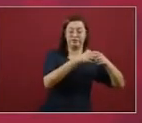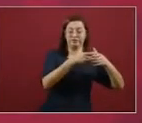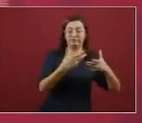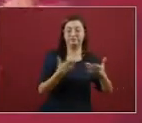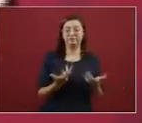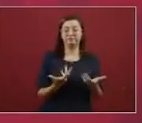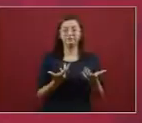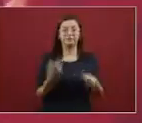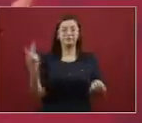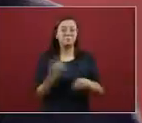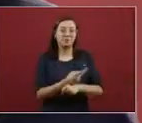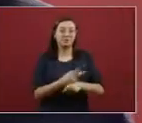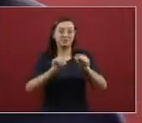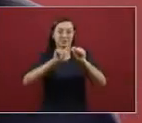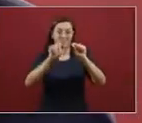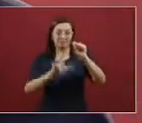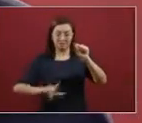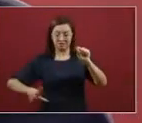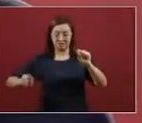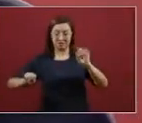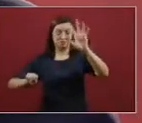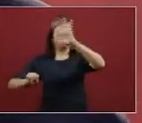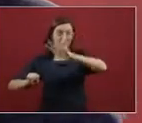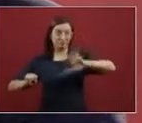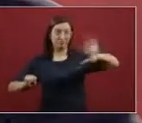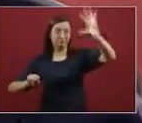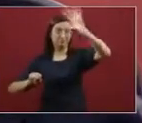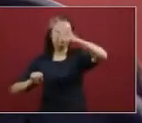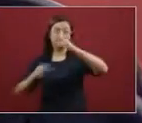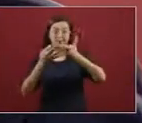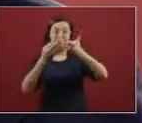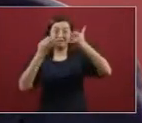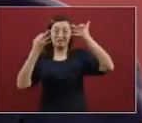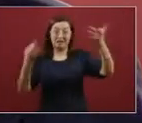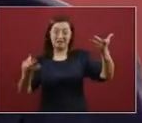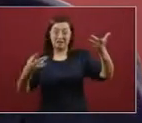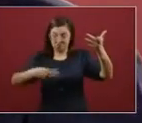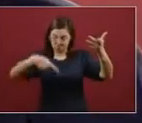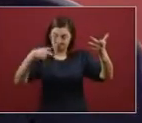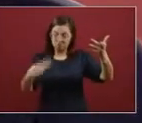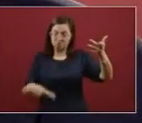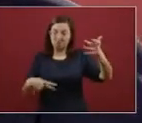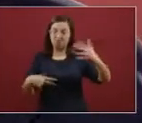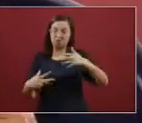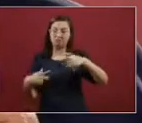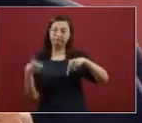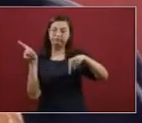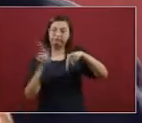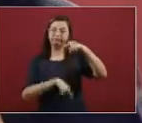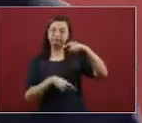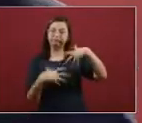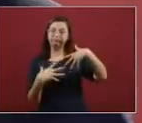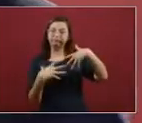nos quitaron la mitad de nuestro territorio una gran desgracia ya